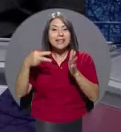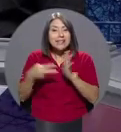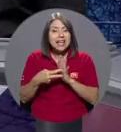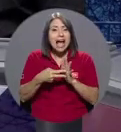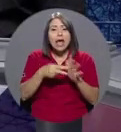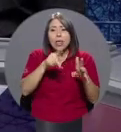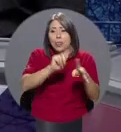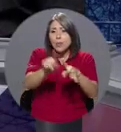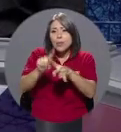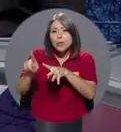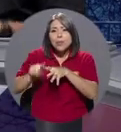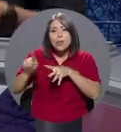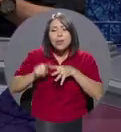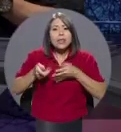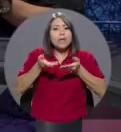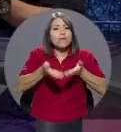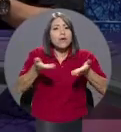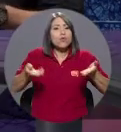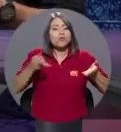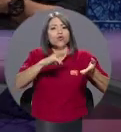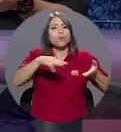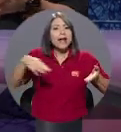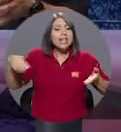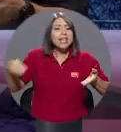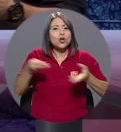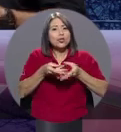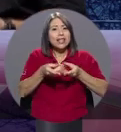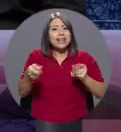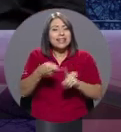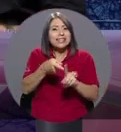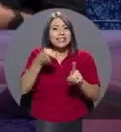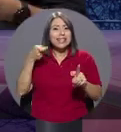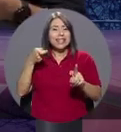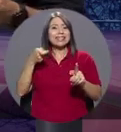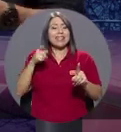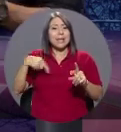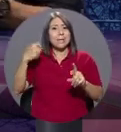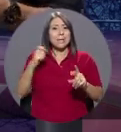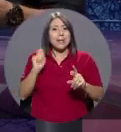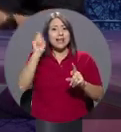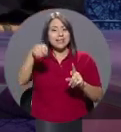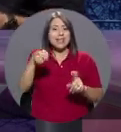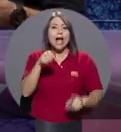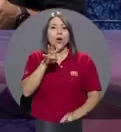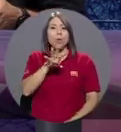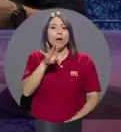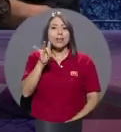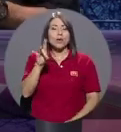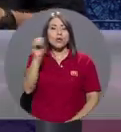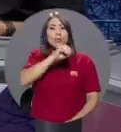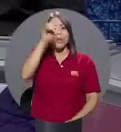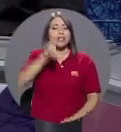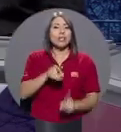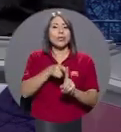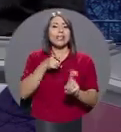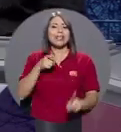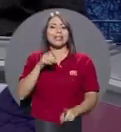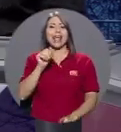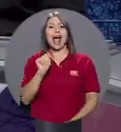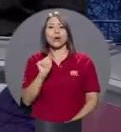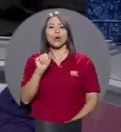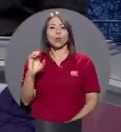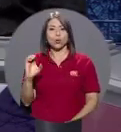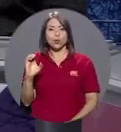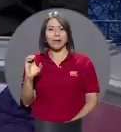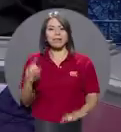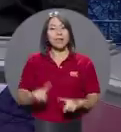aquellos recursos marinos y terrestres de índole de acuicultura y pesca, el 48% provienen de la